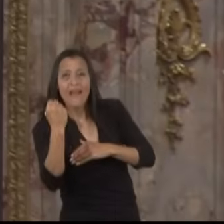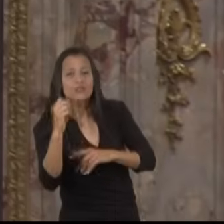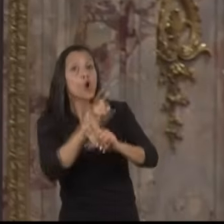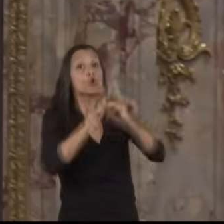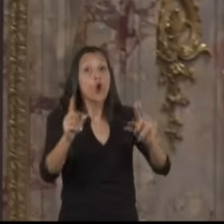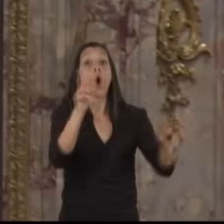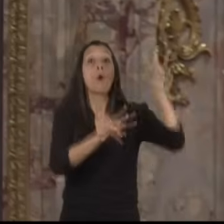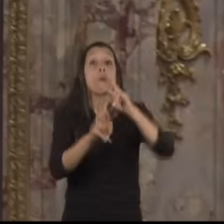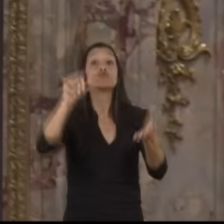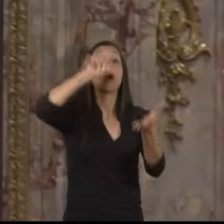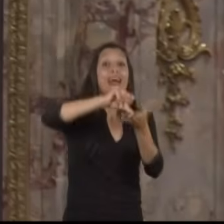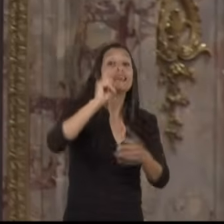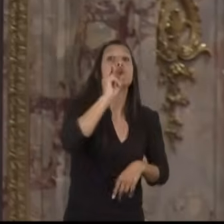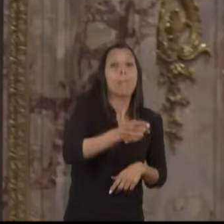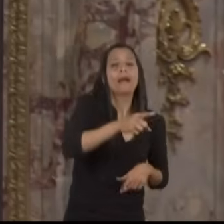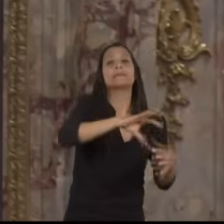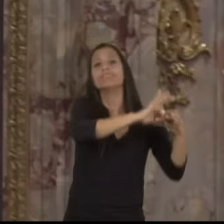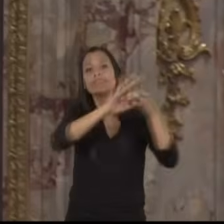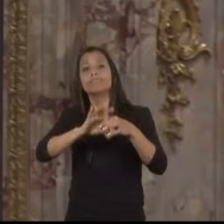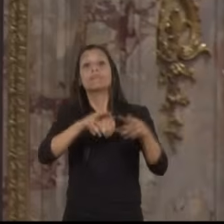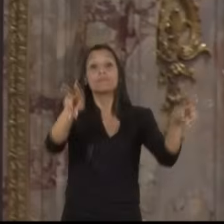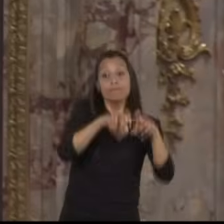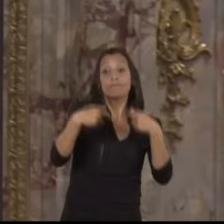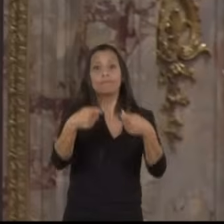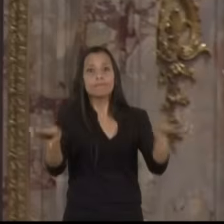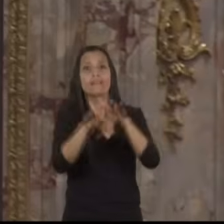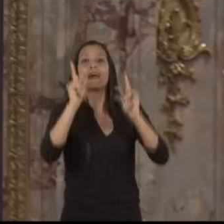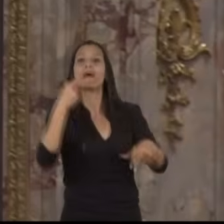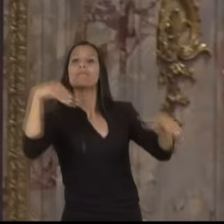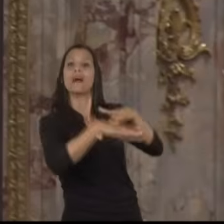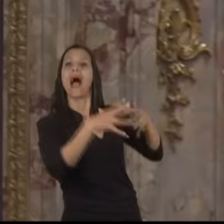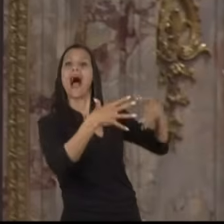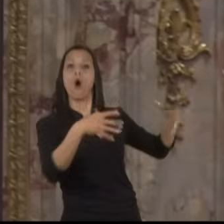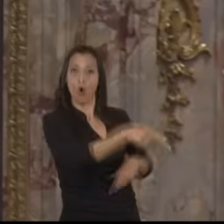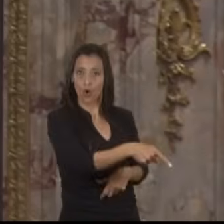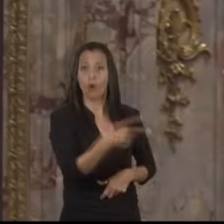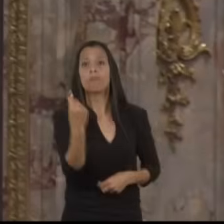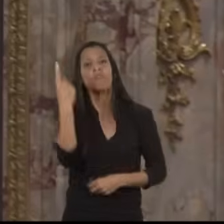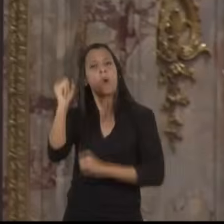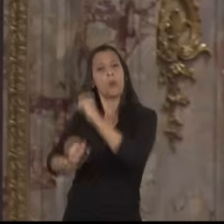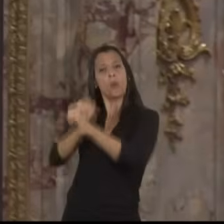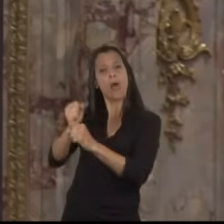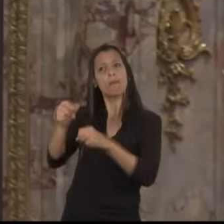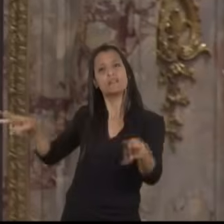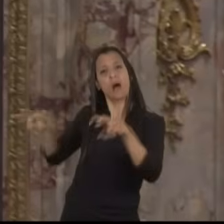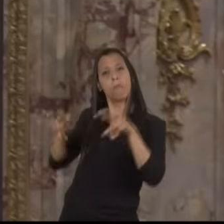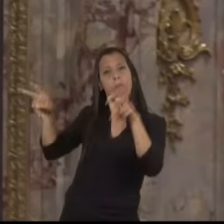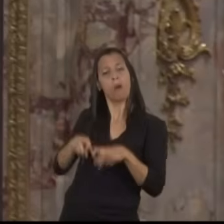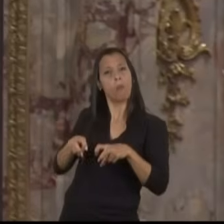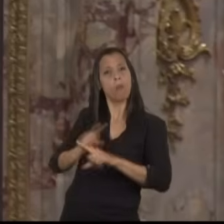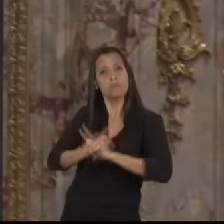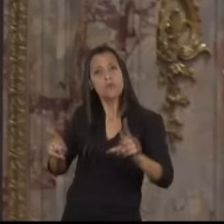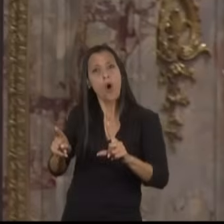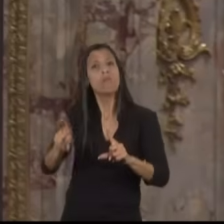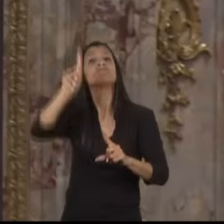el riesgo país en base al equilibrio fiscal y estimulando el ahorro. porque una empresa que no gana dinero es una empresa que cierra